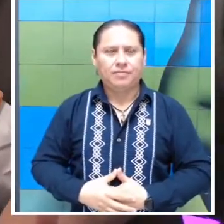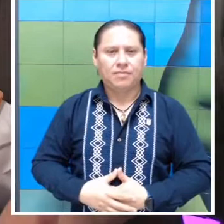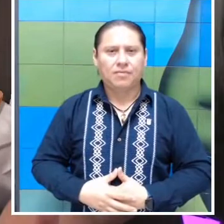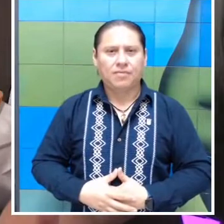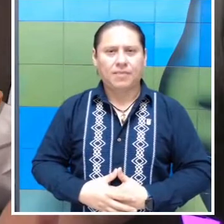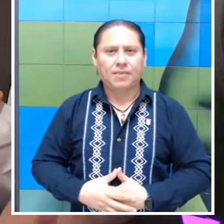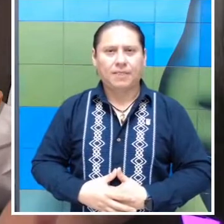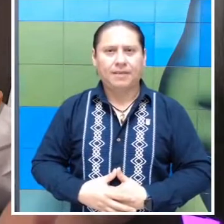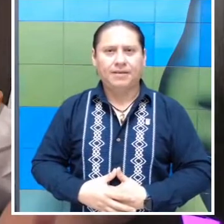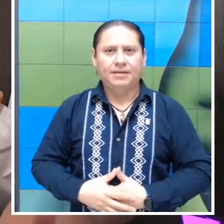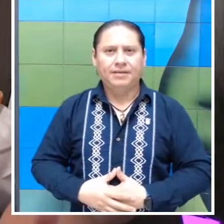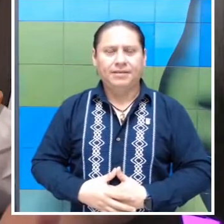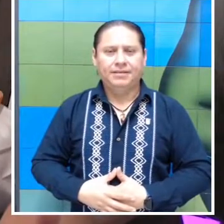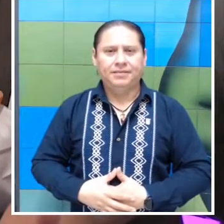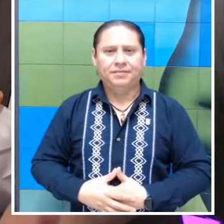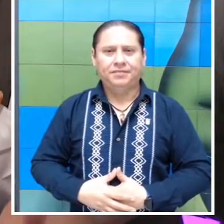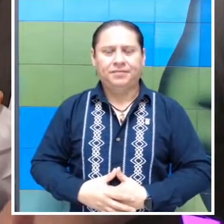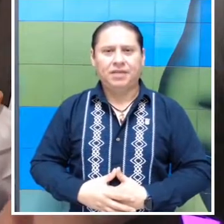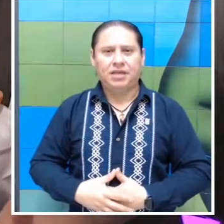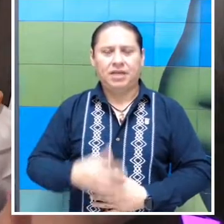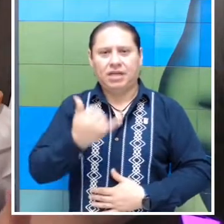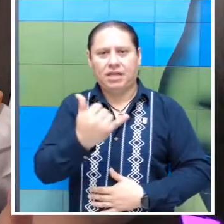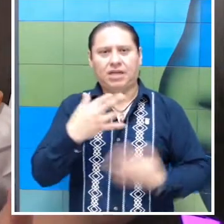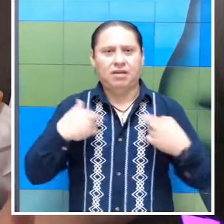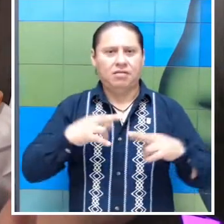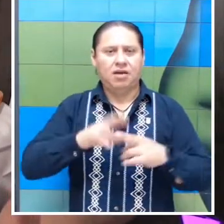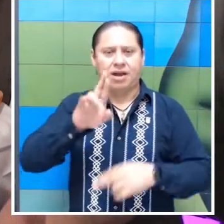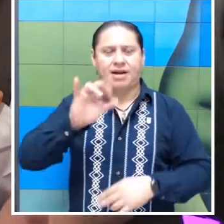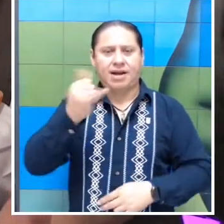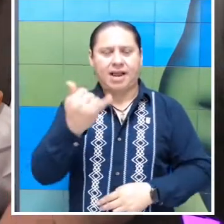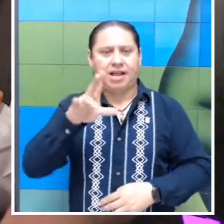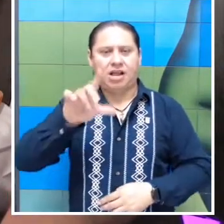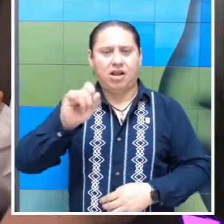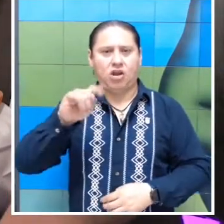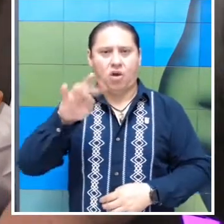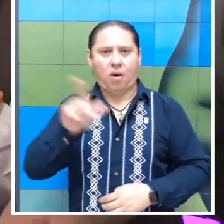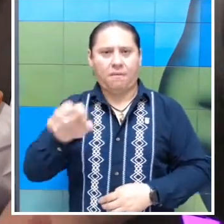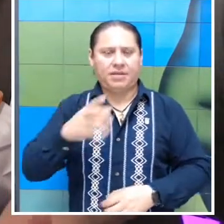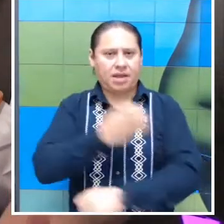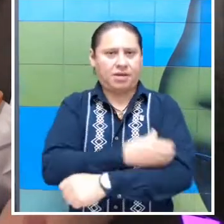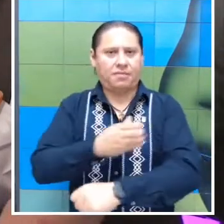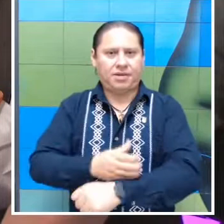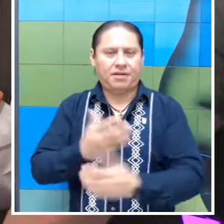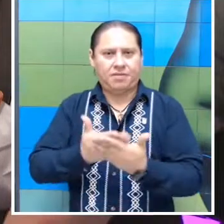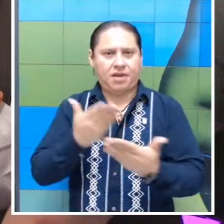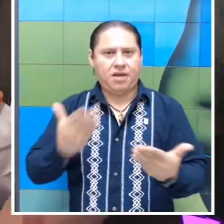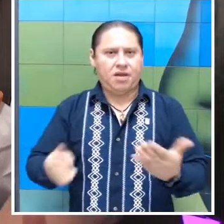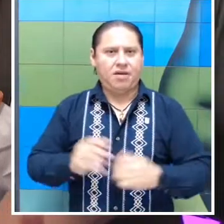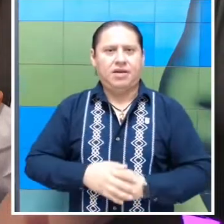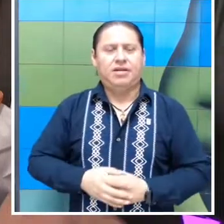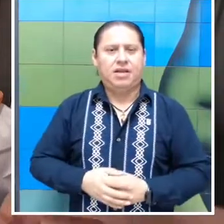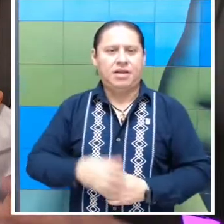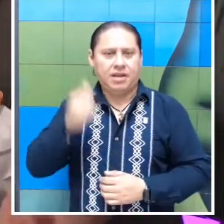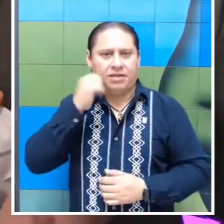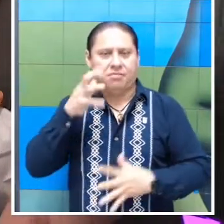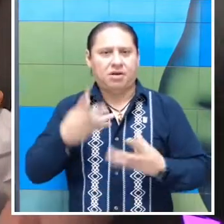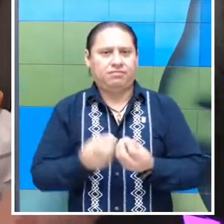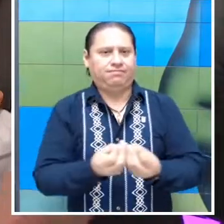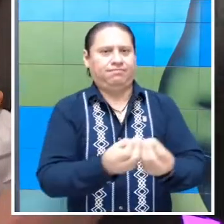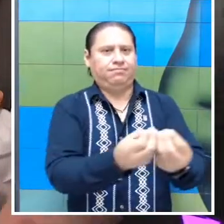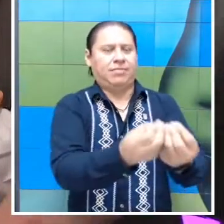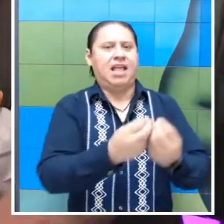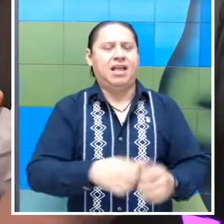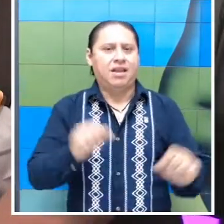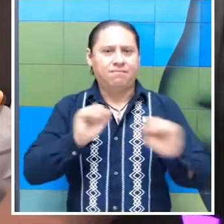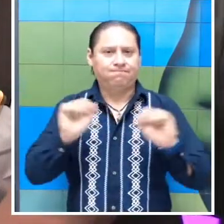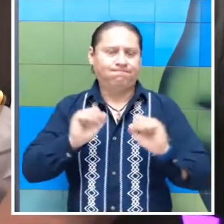Hernández, perdón, amigo Cuauhtémoc, y al profesor Rey López Muñoz, quien es el que nos ha acompañado en este caminar en la ruta y